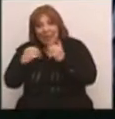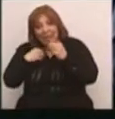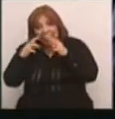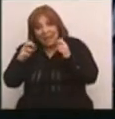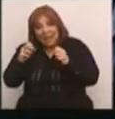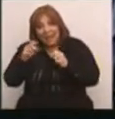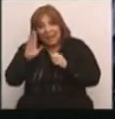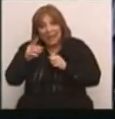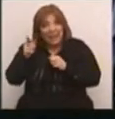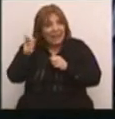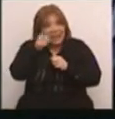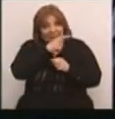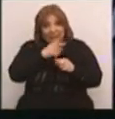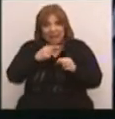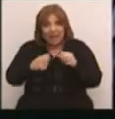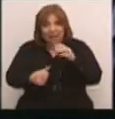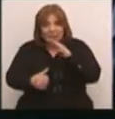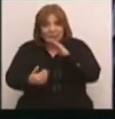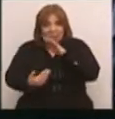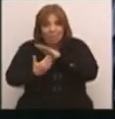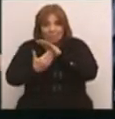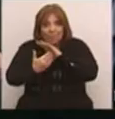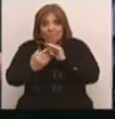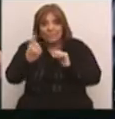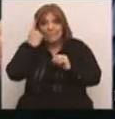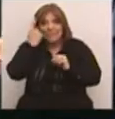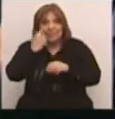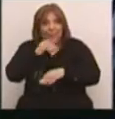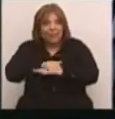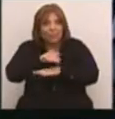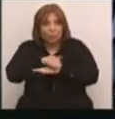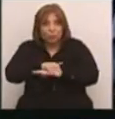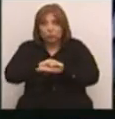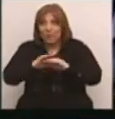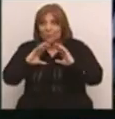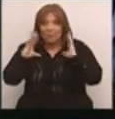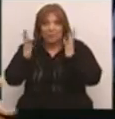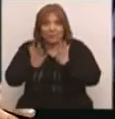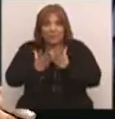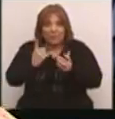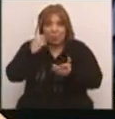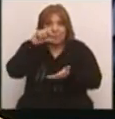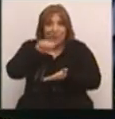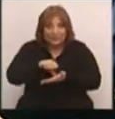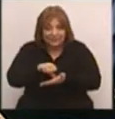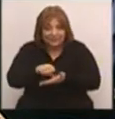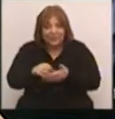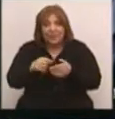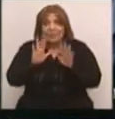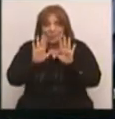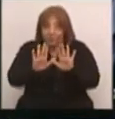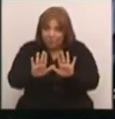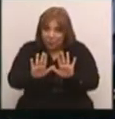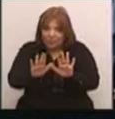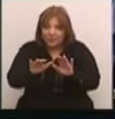eran quienes dirigían, quienes tenían la principal responsabilidad. Entonces, yo me parece que hay que separar, ¿no?